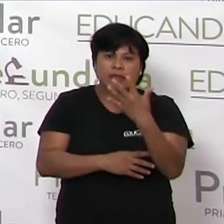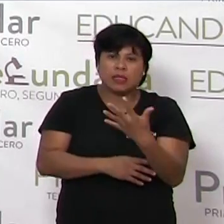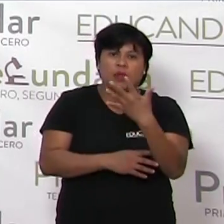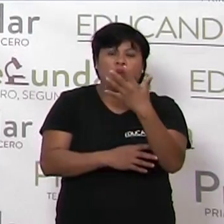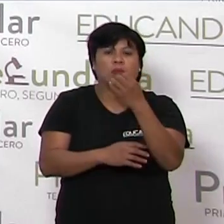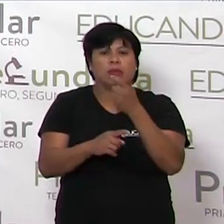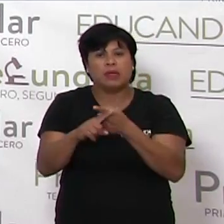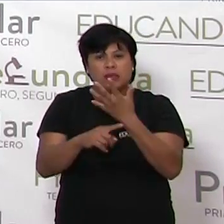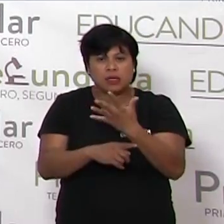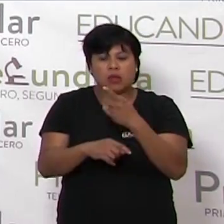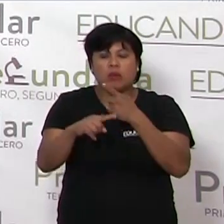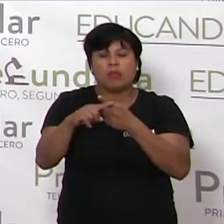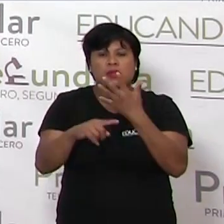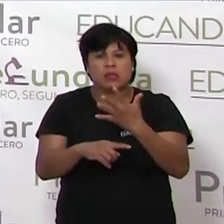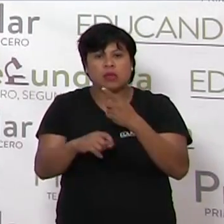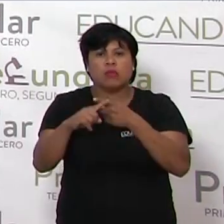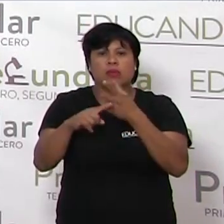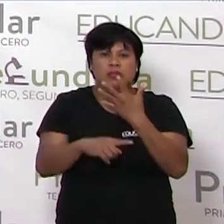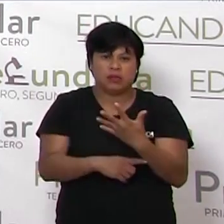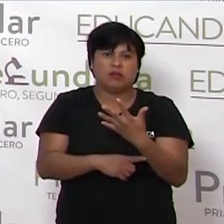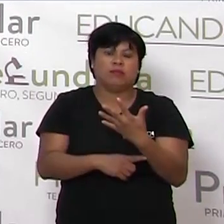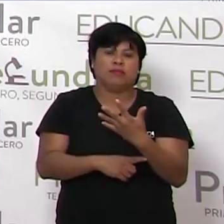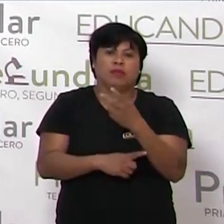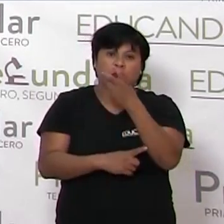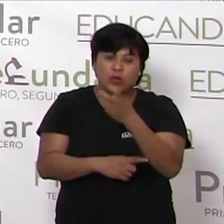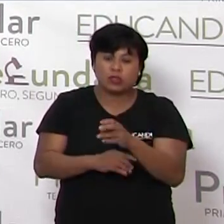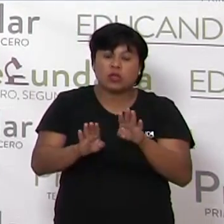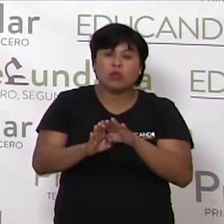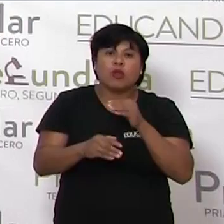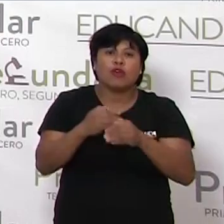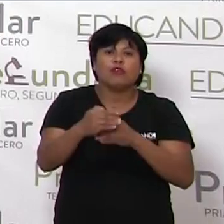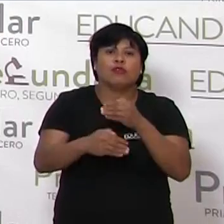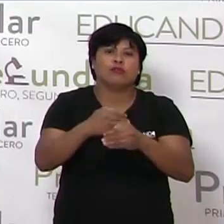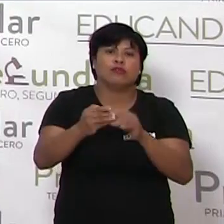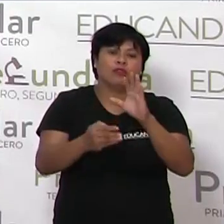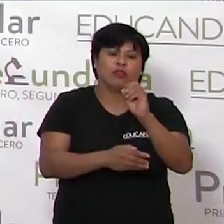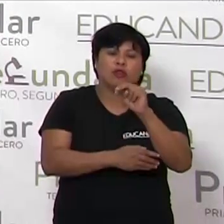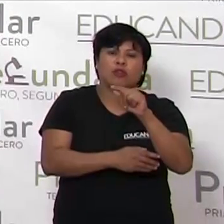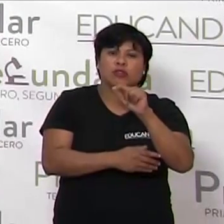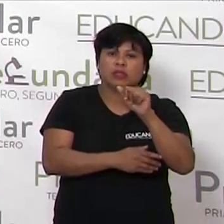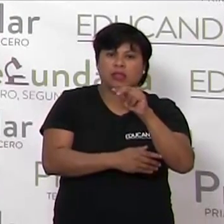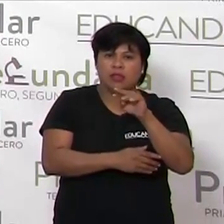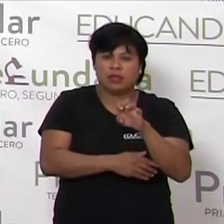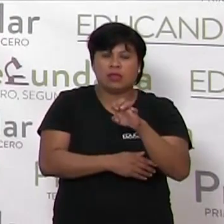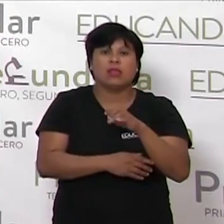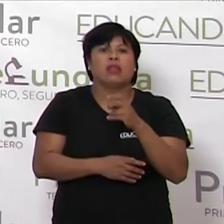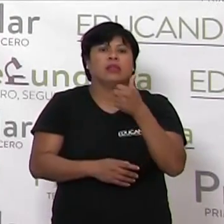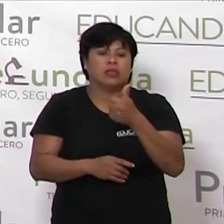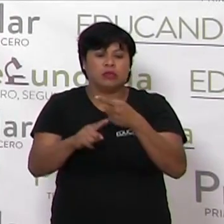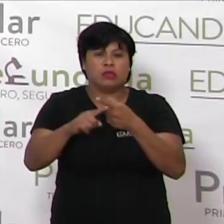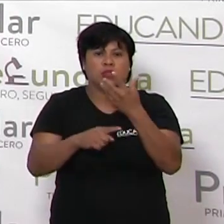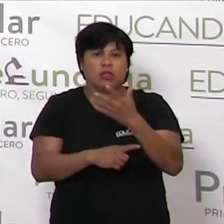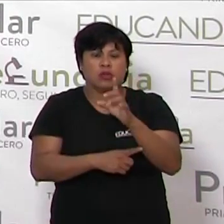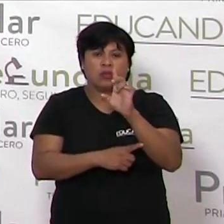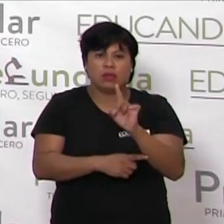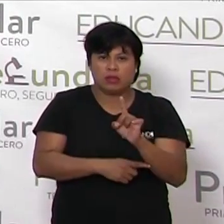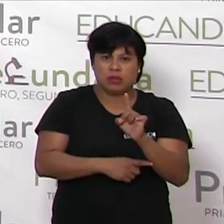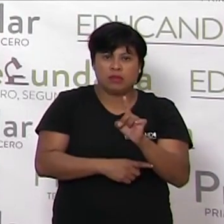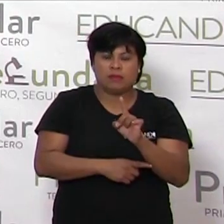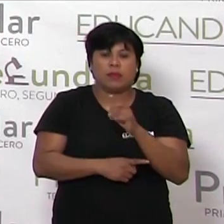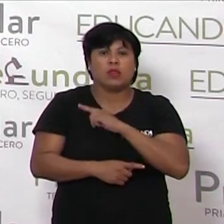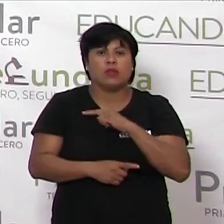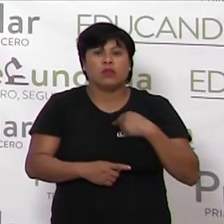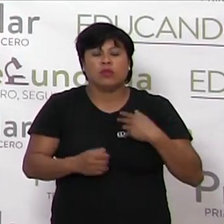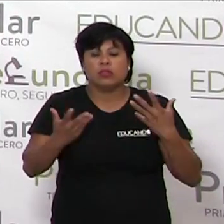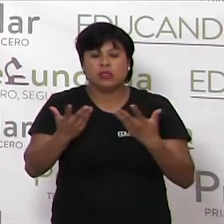van 5 más 5 más 5 más 5 más 5. Por eso es una constante. 6 por 5, 30. En